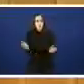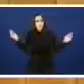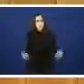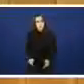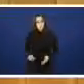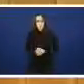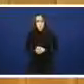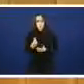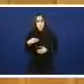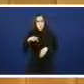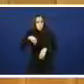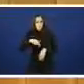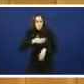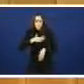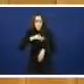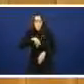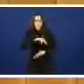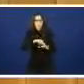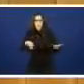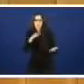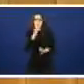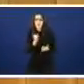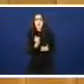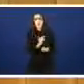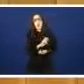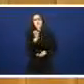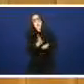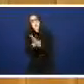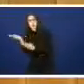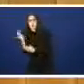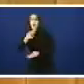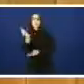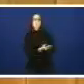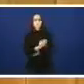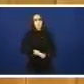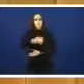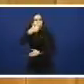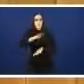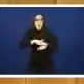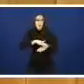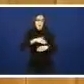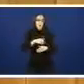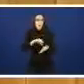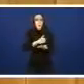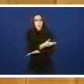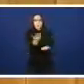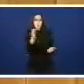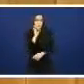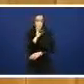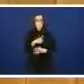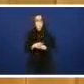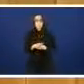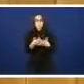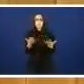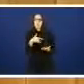financeira da comunidade autónoma escapando doutras alternativas moito máis gravosas para todos os galegos. e, polo tanto,